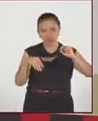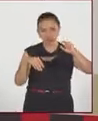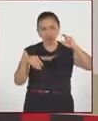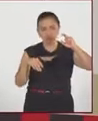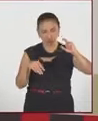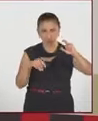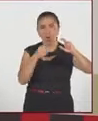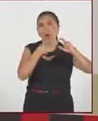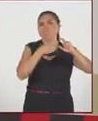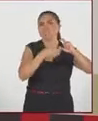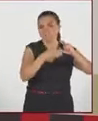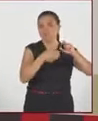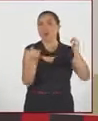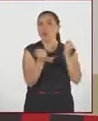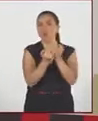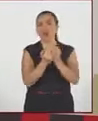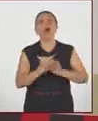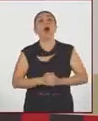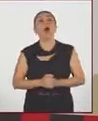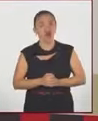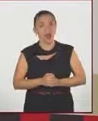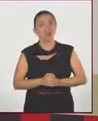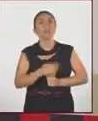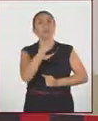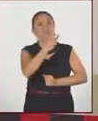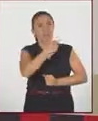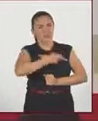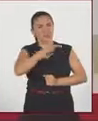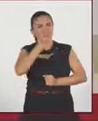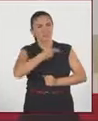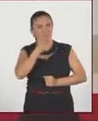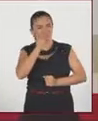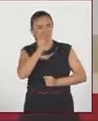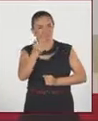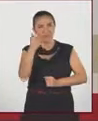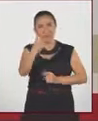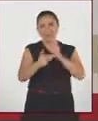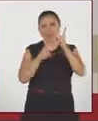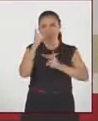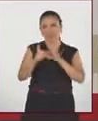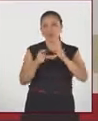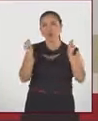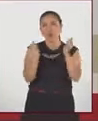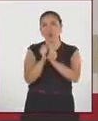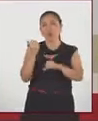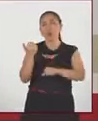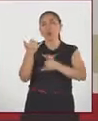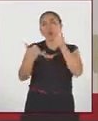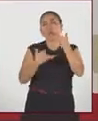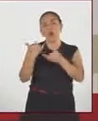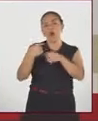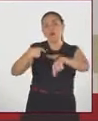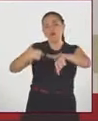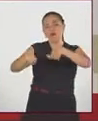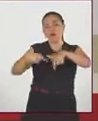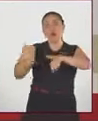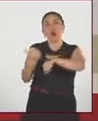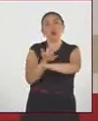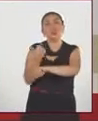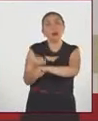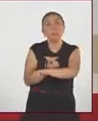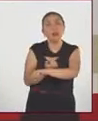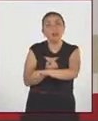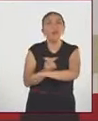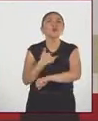grueso. Exacto, decías tú hace rato que practicabas deporte y jugabas fútbol con los zapatos. Pues yo hacía